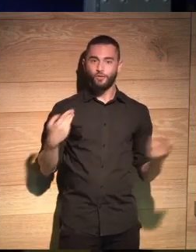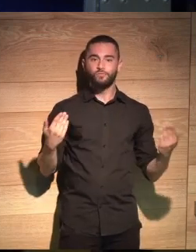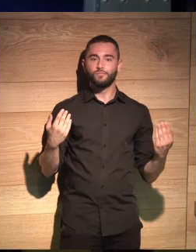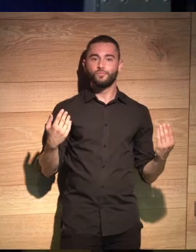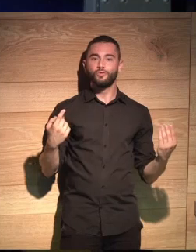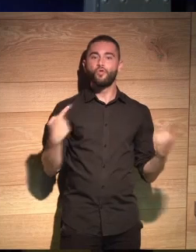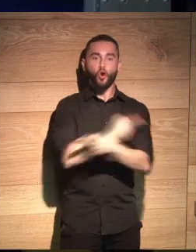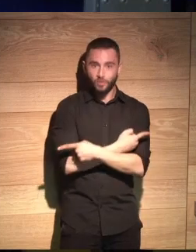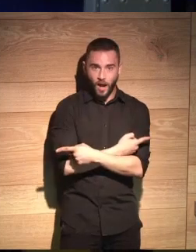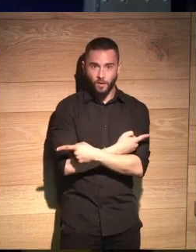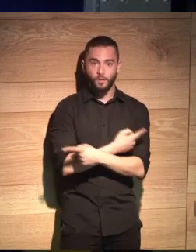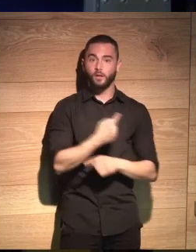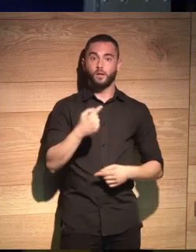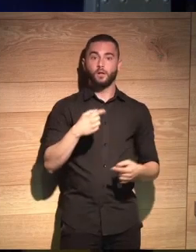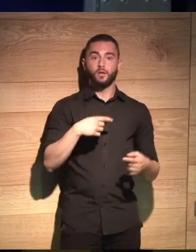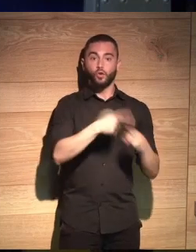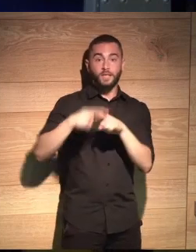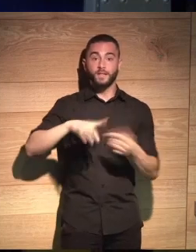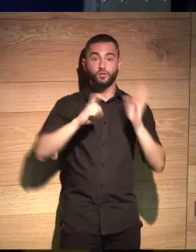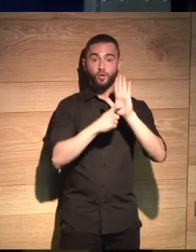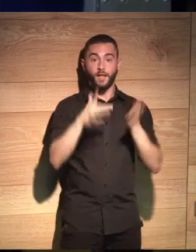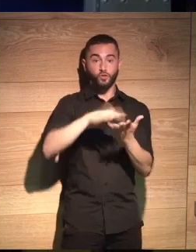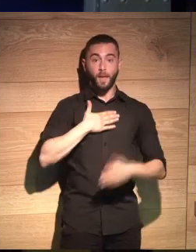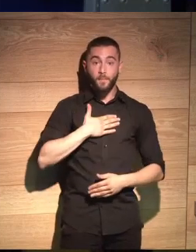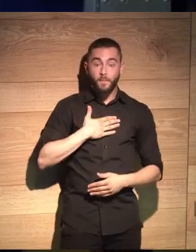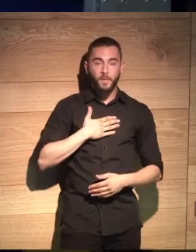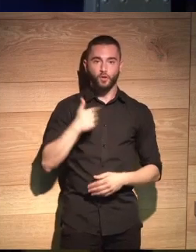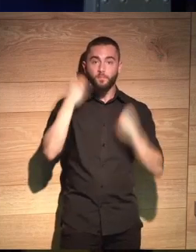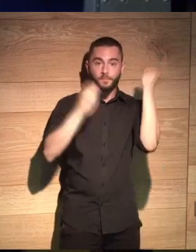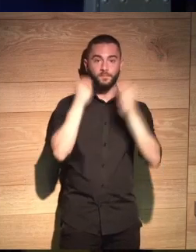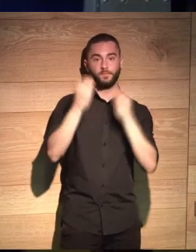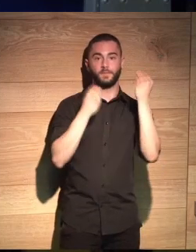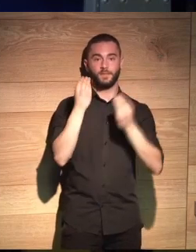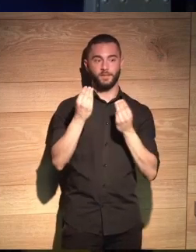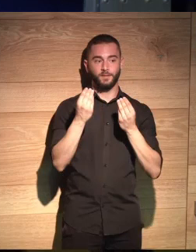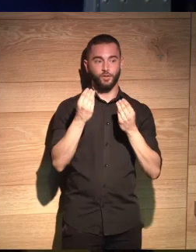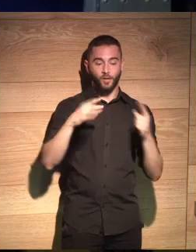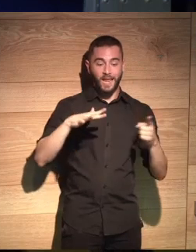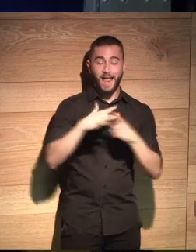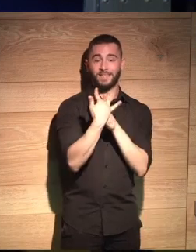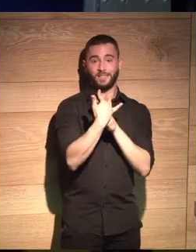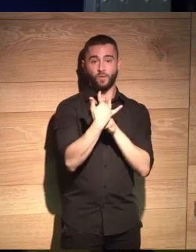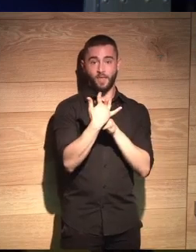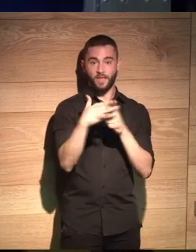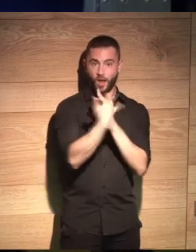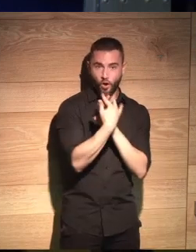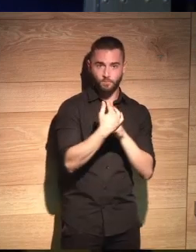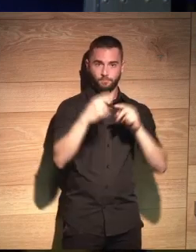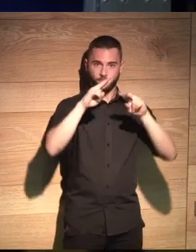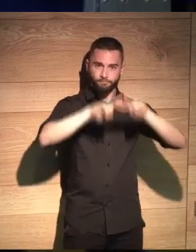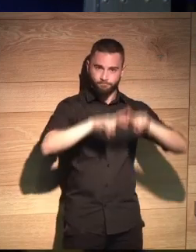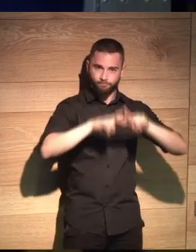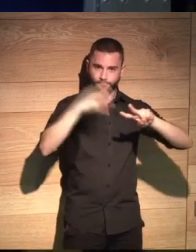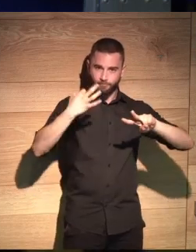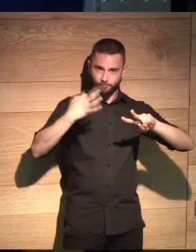cosas que me pasan, todas pienso que debería de tener la escena, la situación y analizarla